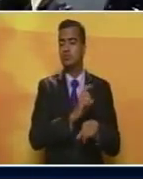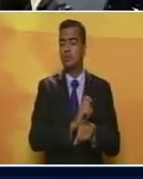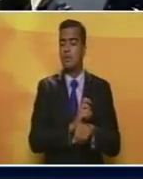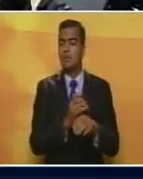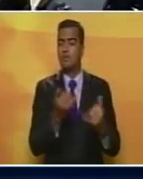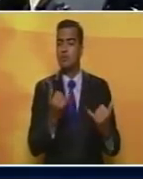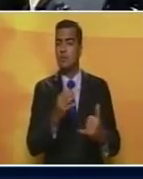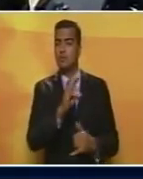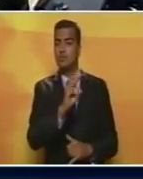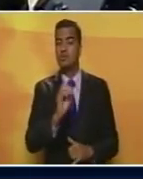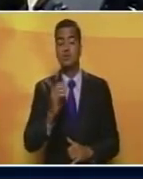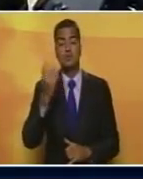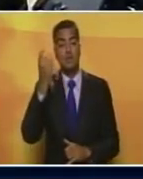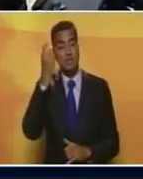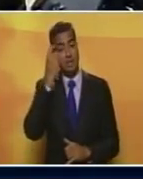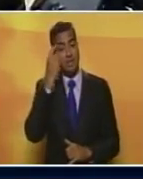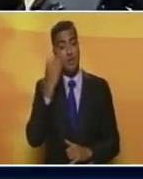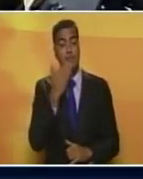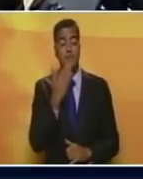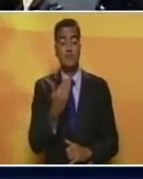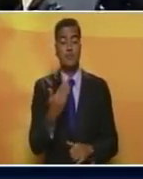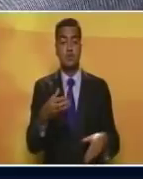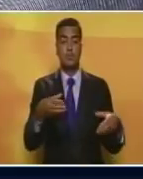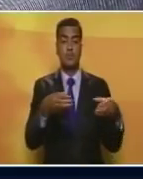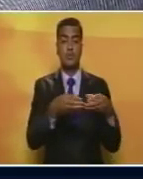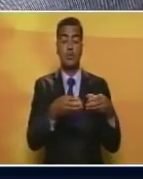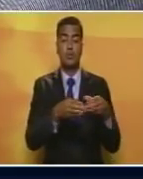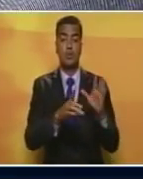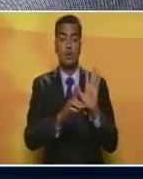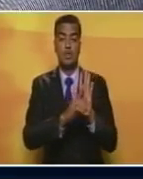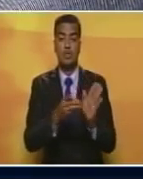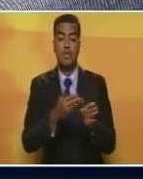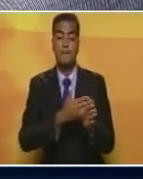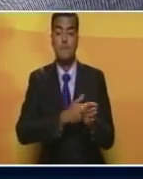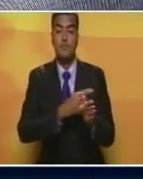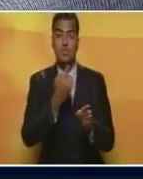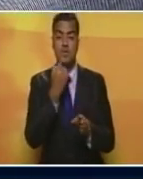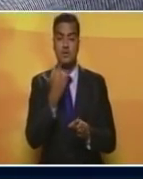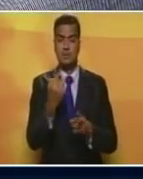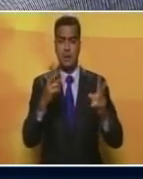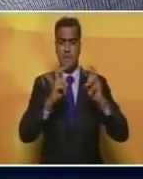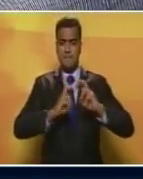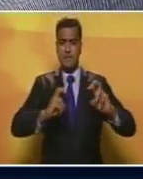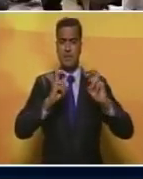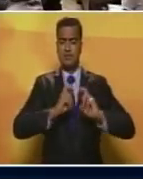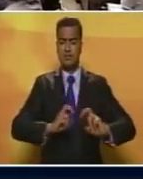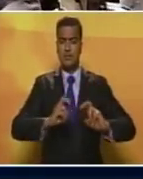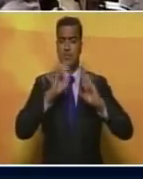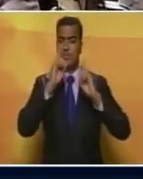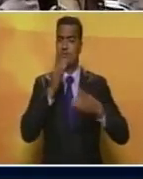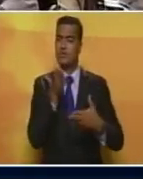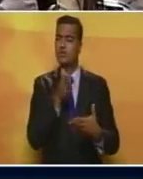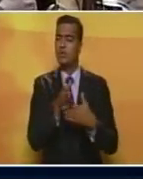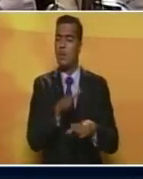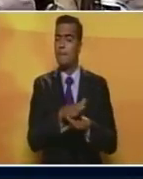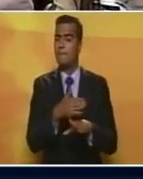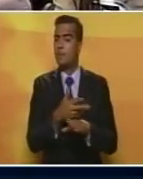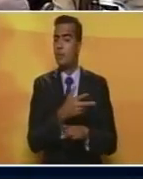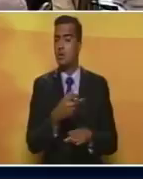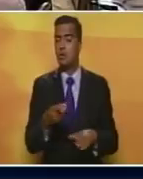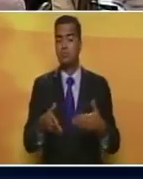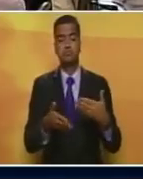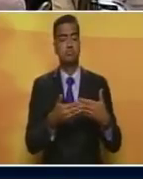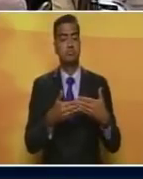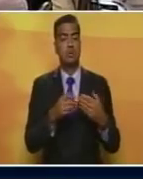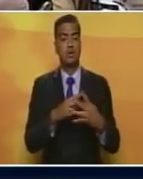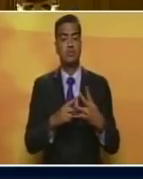instancias internacionales. Manuel Covela nos ofrece los detalles. La parlamentaria hizo el anuncio durante el debate del informe de la